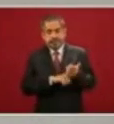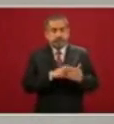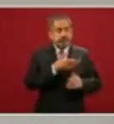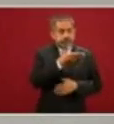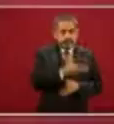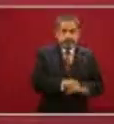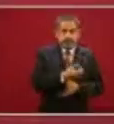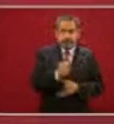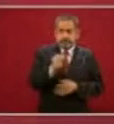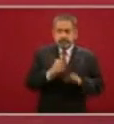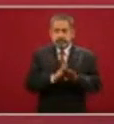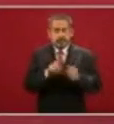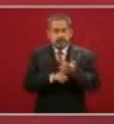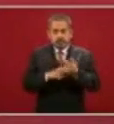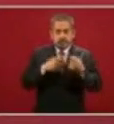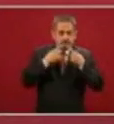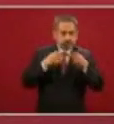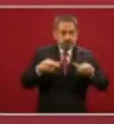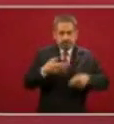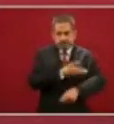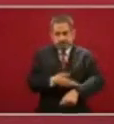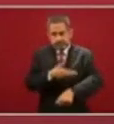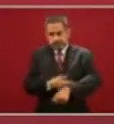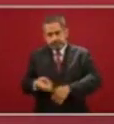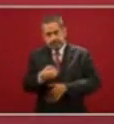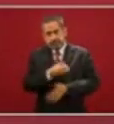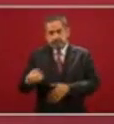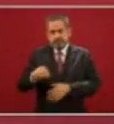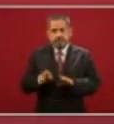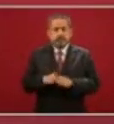exhaustiva, una reflexión organizada entre